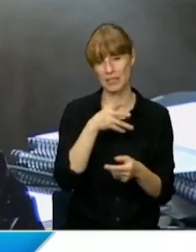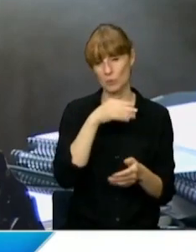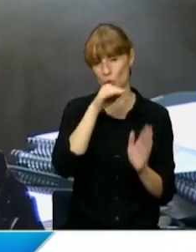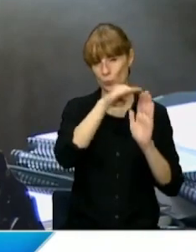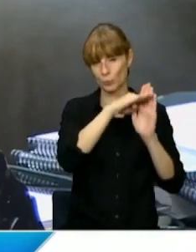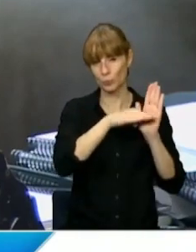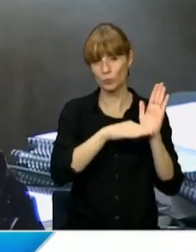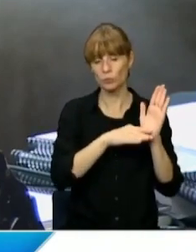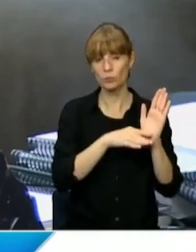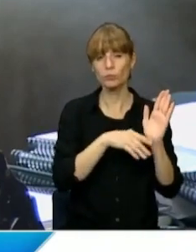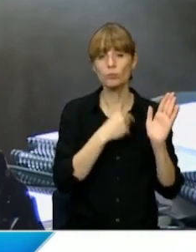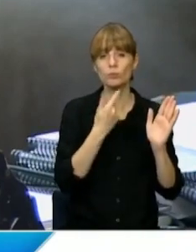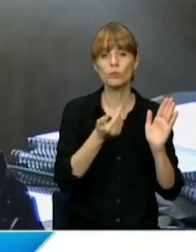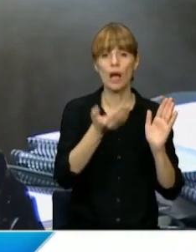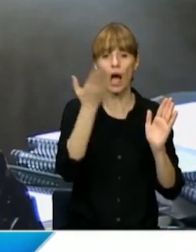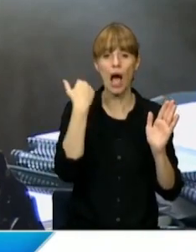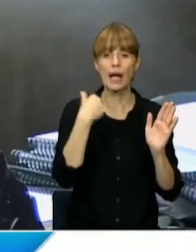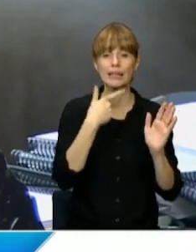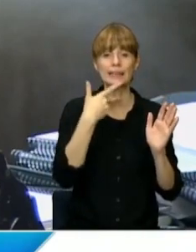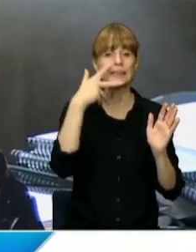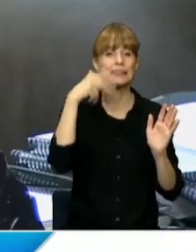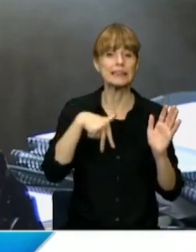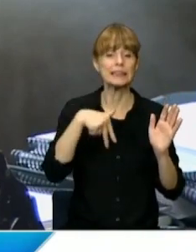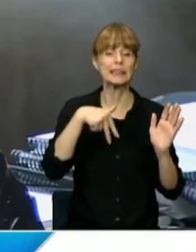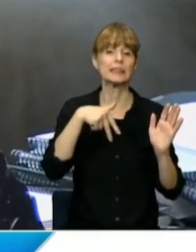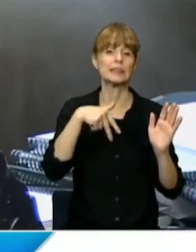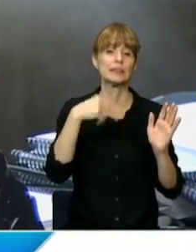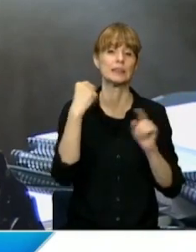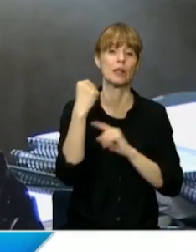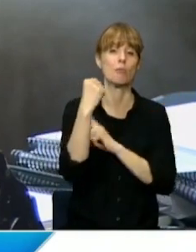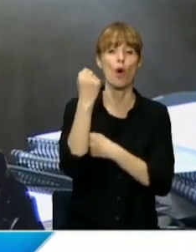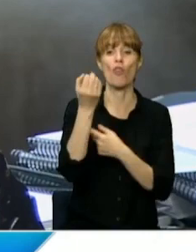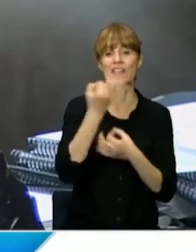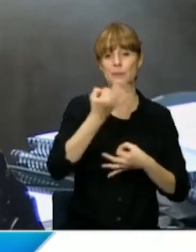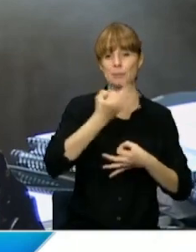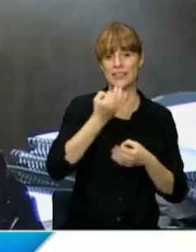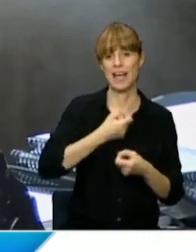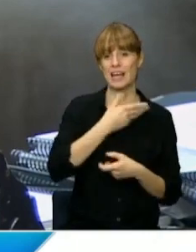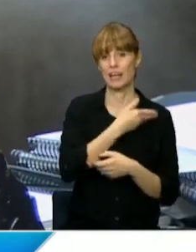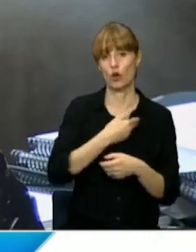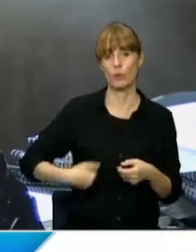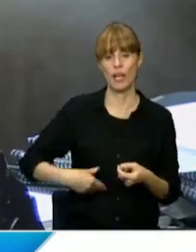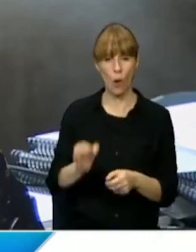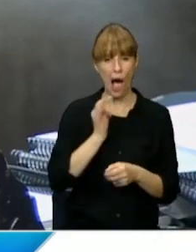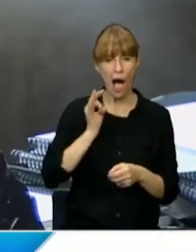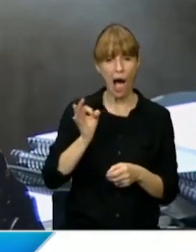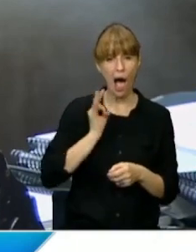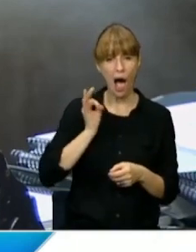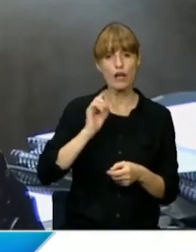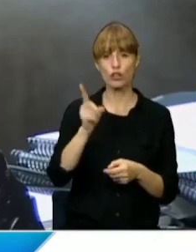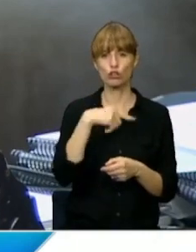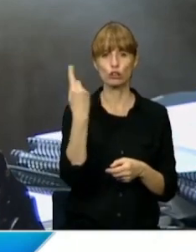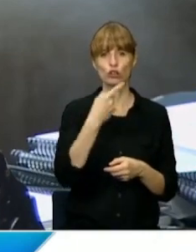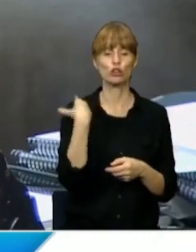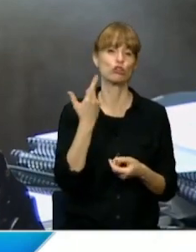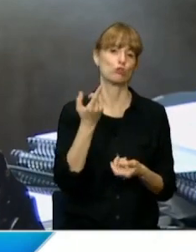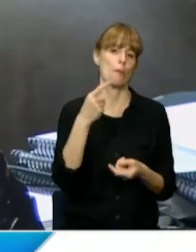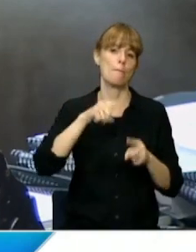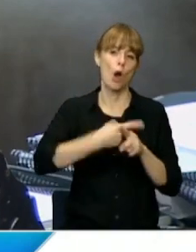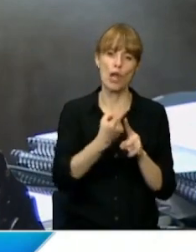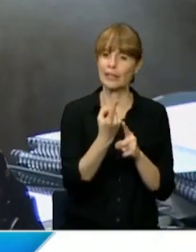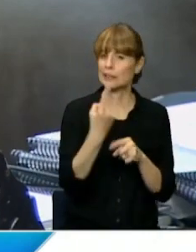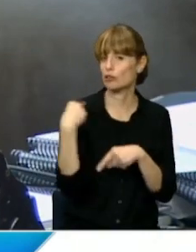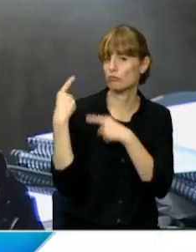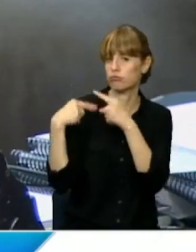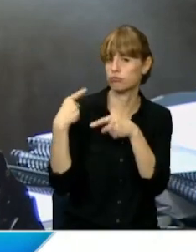sin que tengamos un gobierno con poderes delegados. Y voy a mencionar los que están años, nosotros, la política tradicional, voy